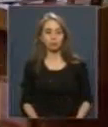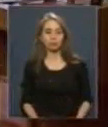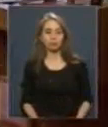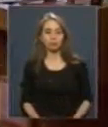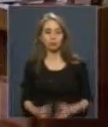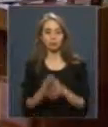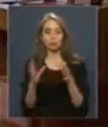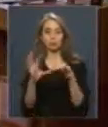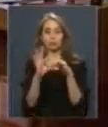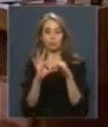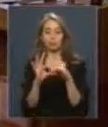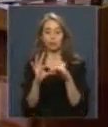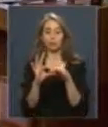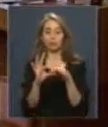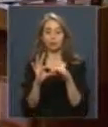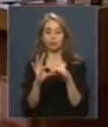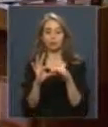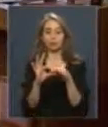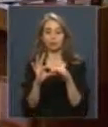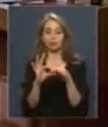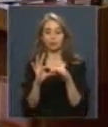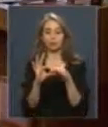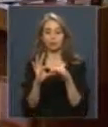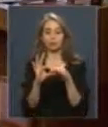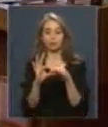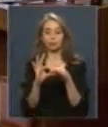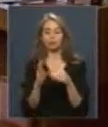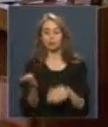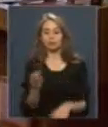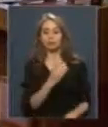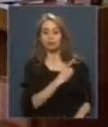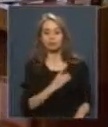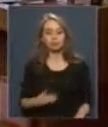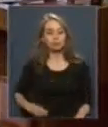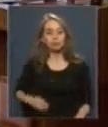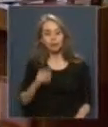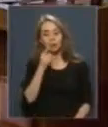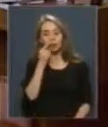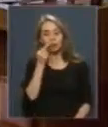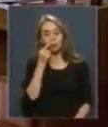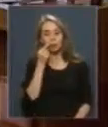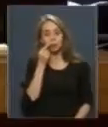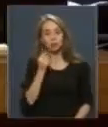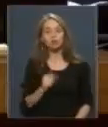Muchas gracias, estimado diputado. En cuarto lugar,